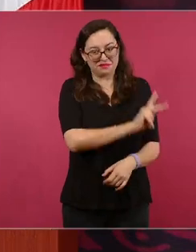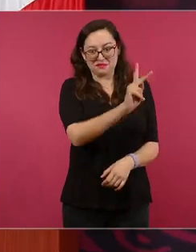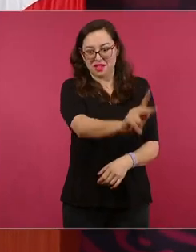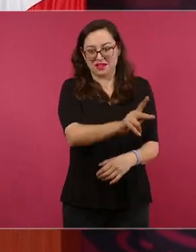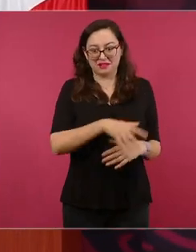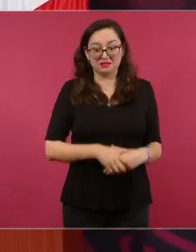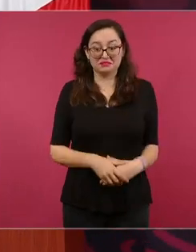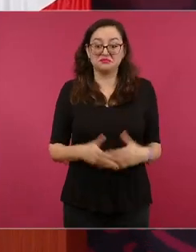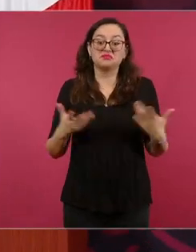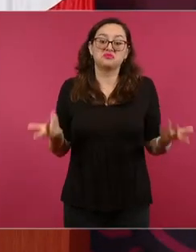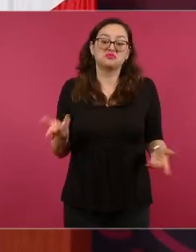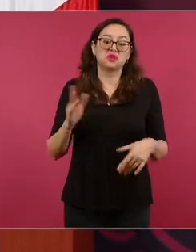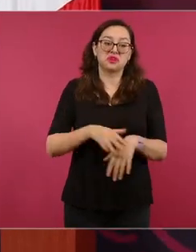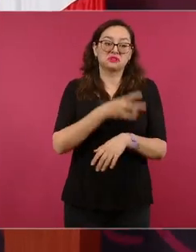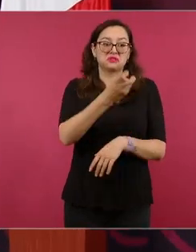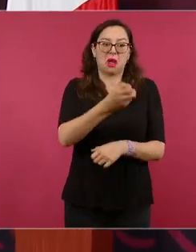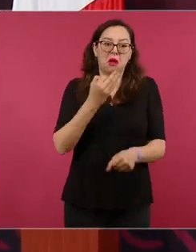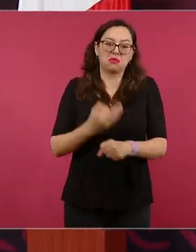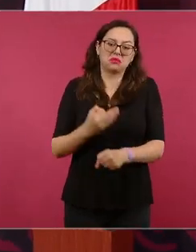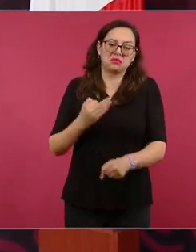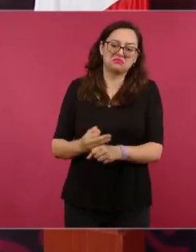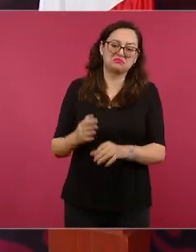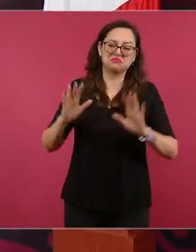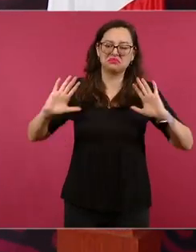si cambian los vientos.